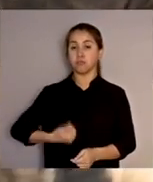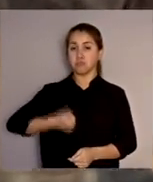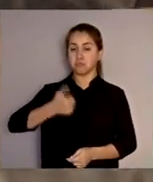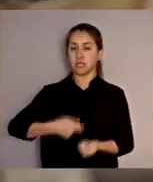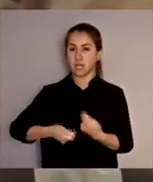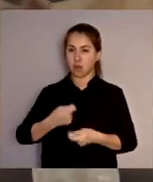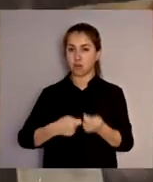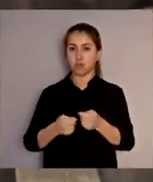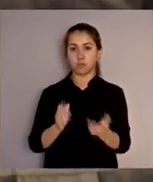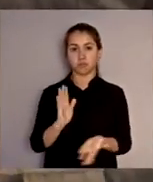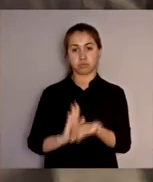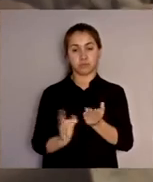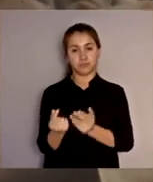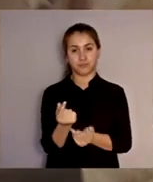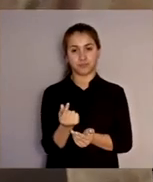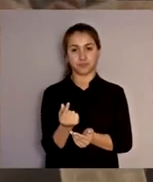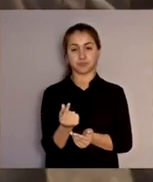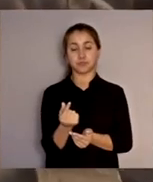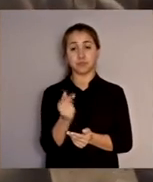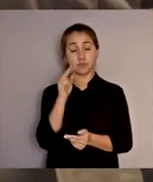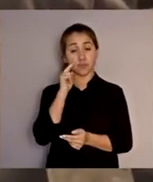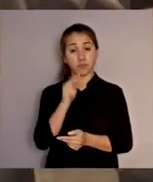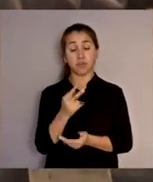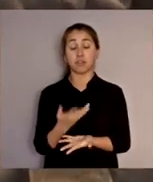Yo creo que uno